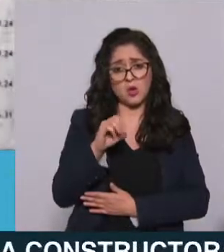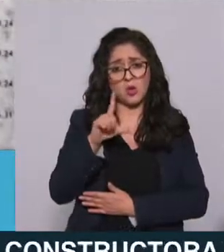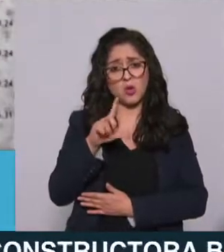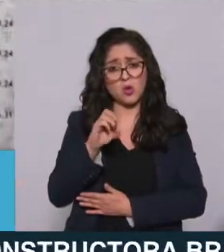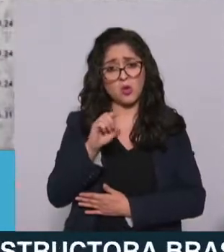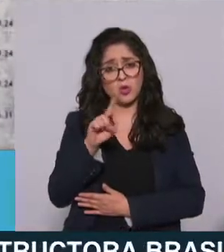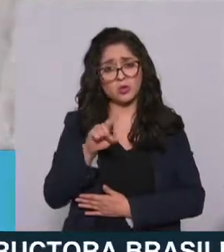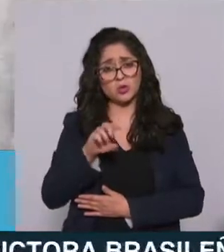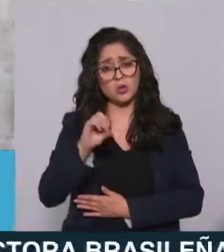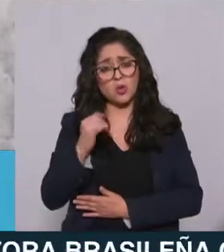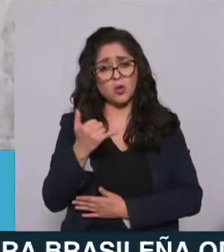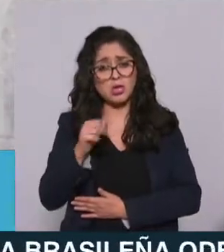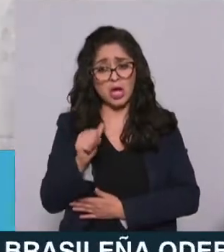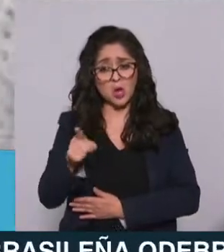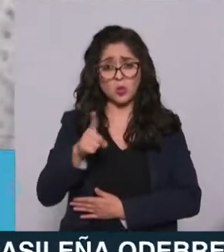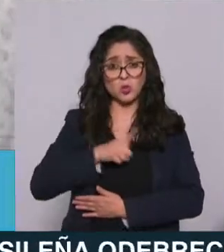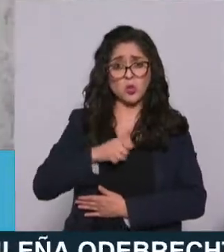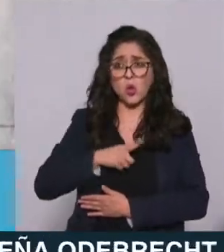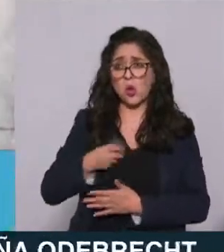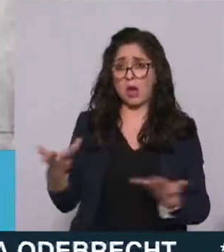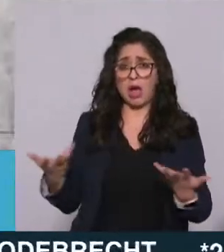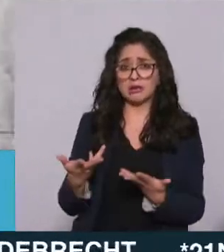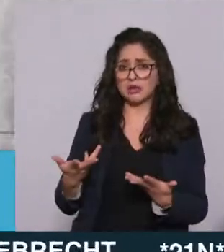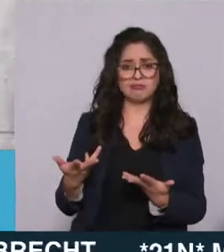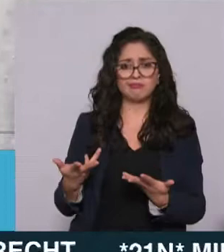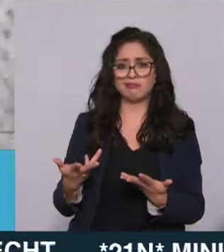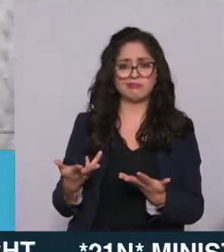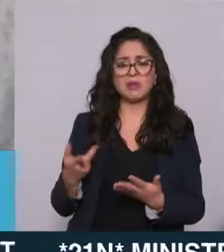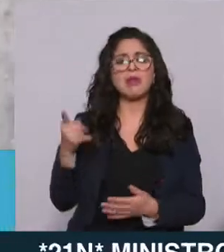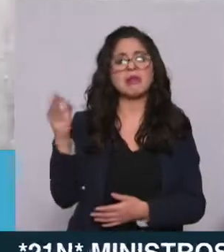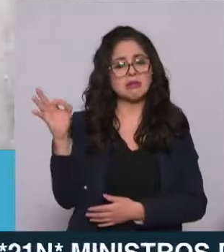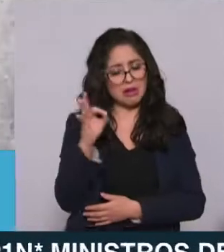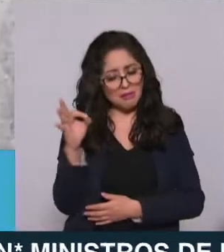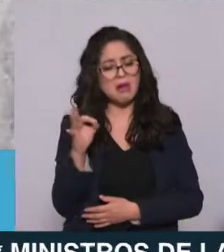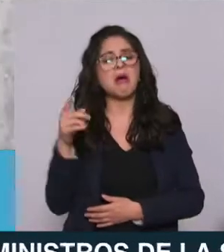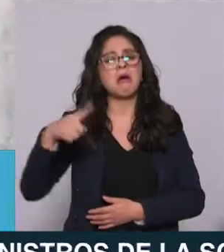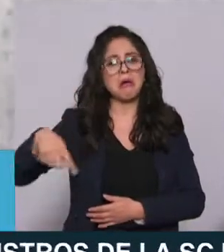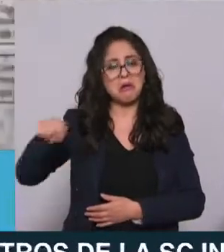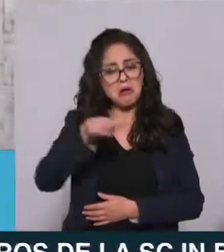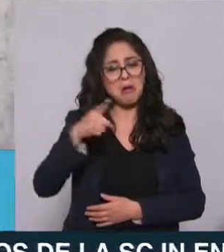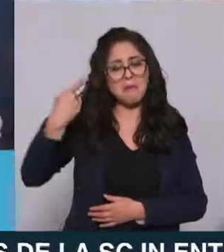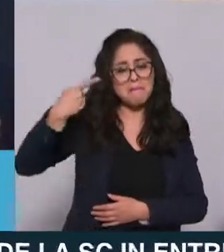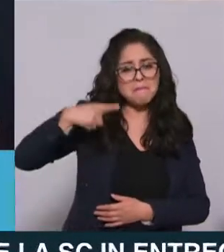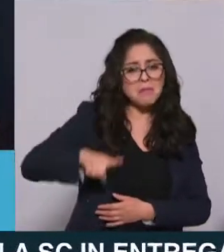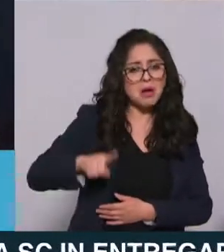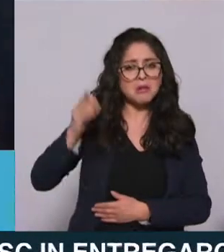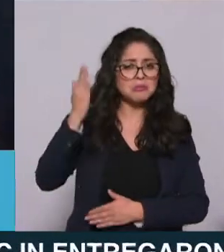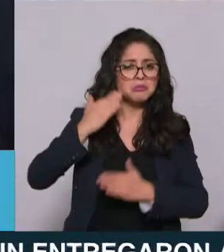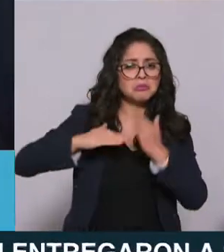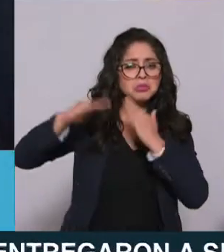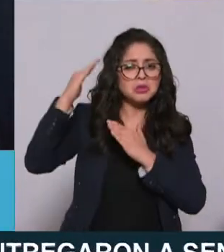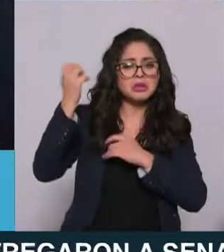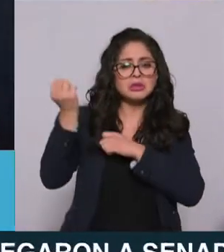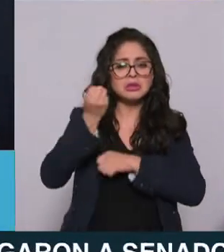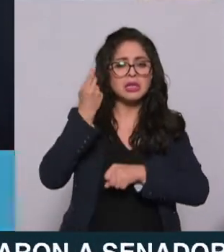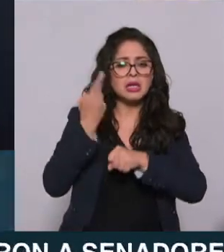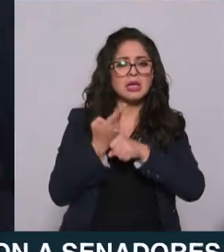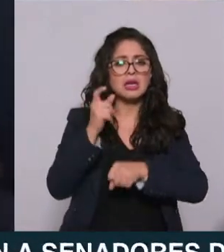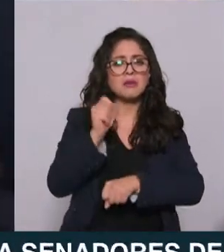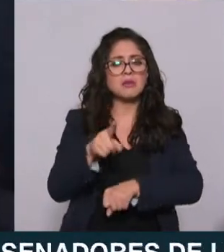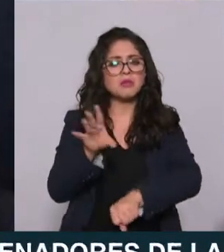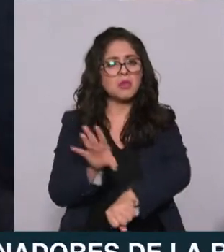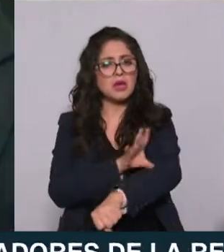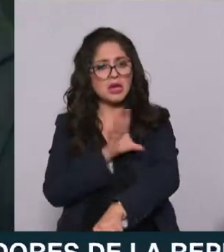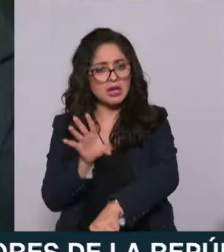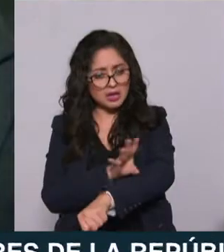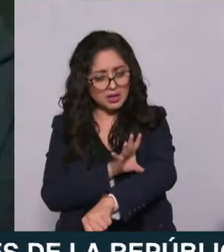unilateralmente, sino que recibió órdenes pues en el piso de arriba de la Secretaría de Energía,